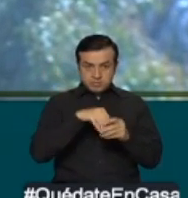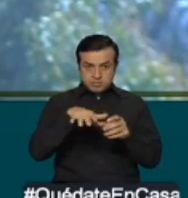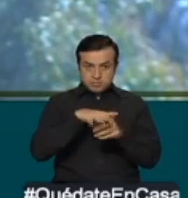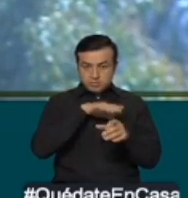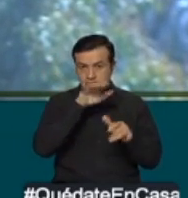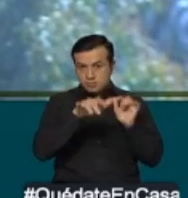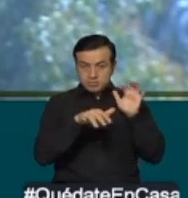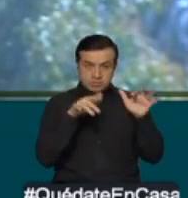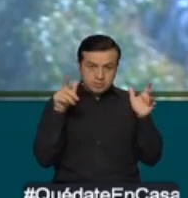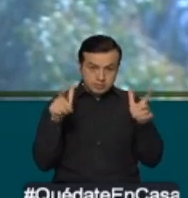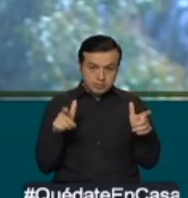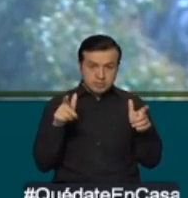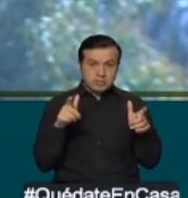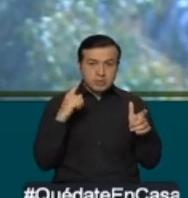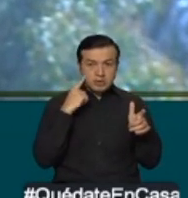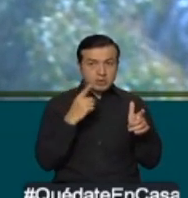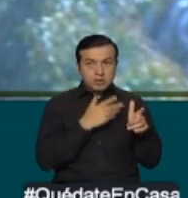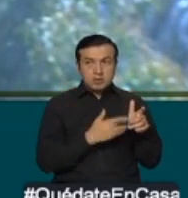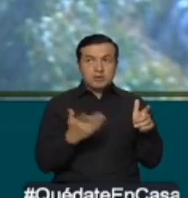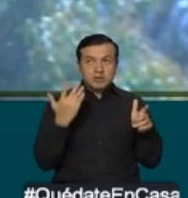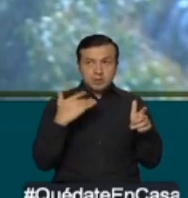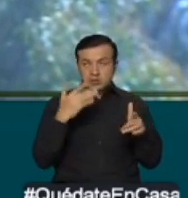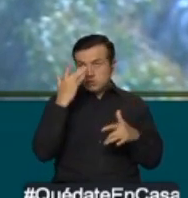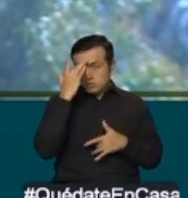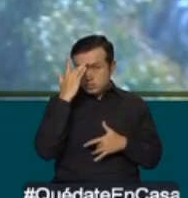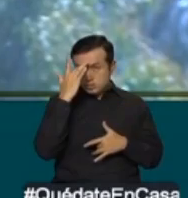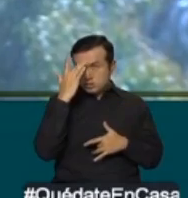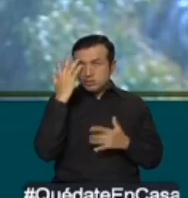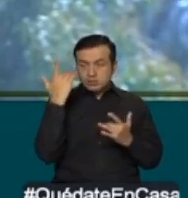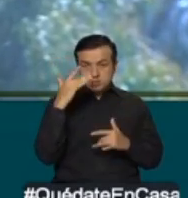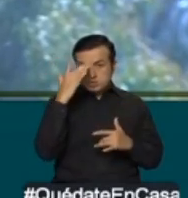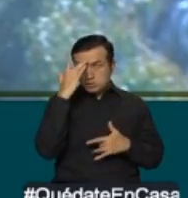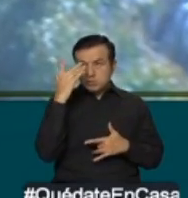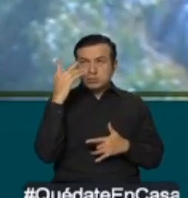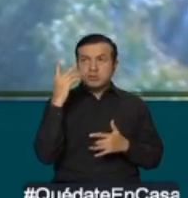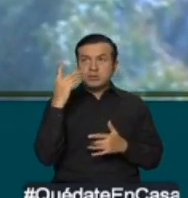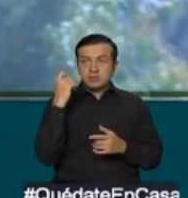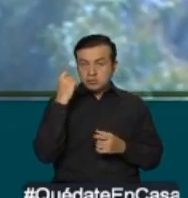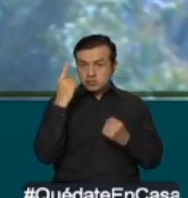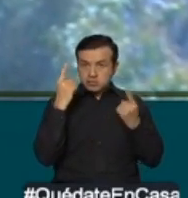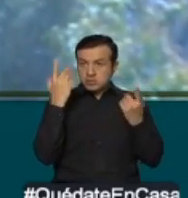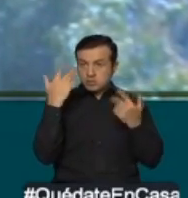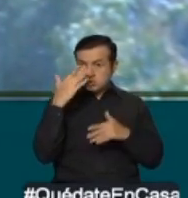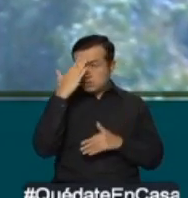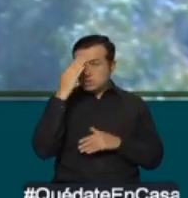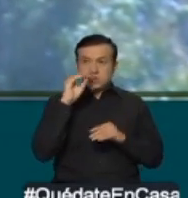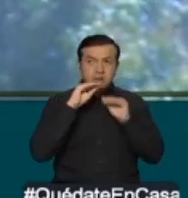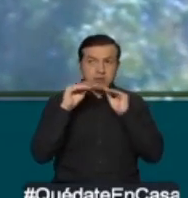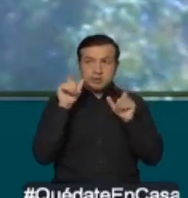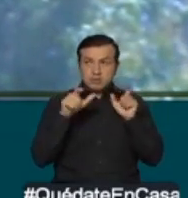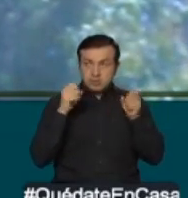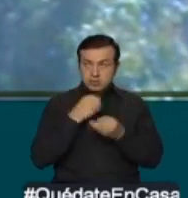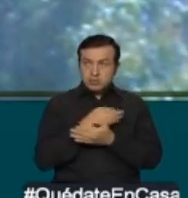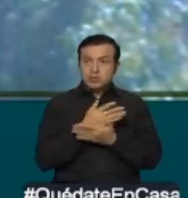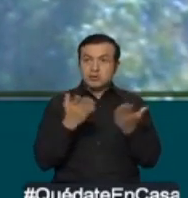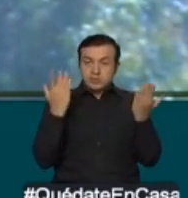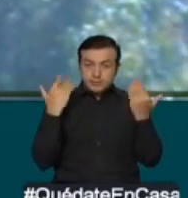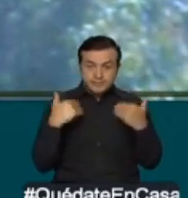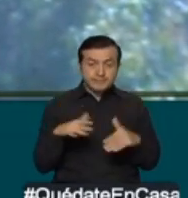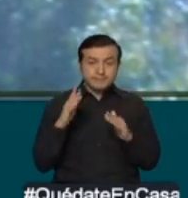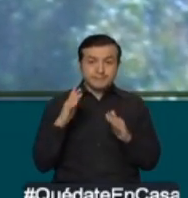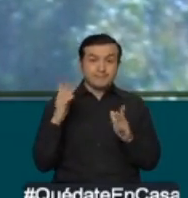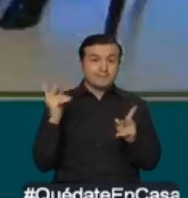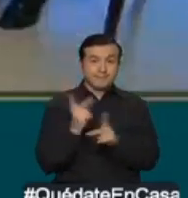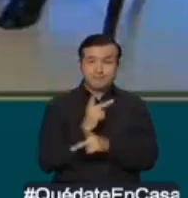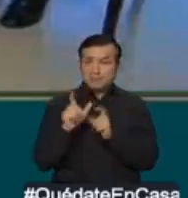eventualmente con sospechas de estar contagiadas de kobe que es lo que conocen al respecto y qué mensaje transmitir frente a este tipo de